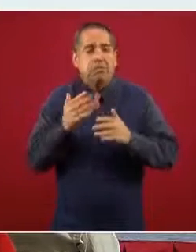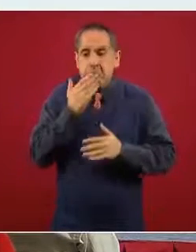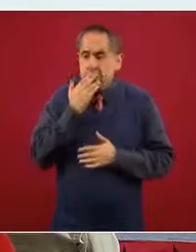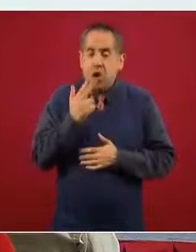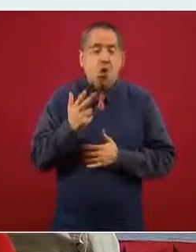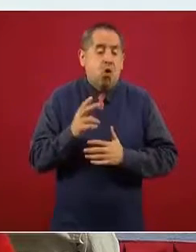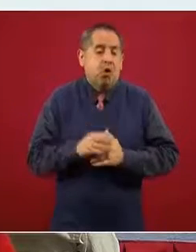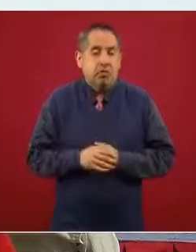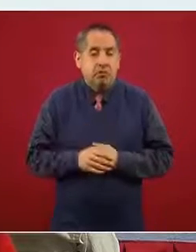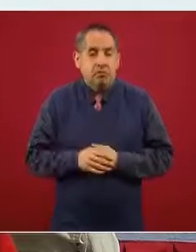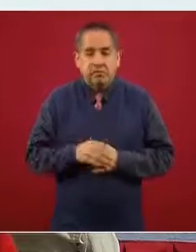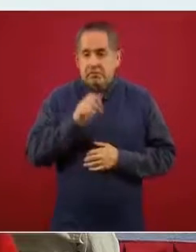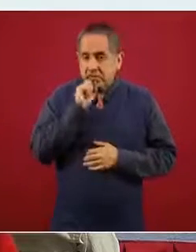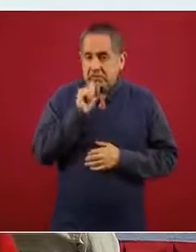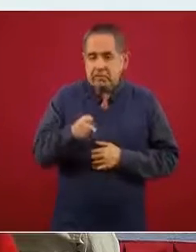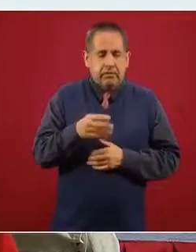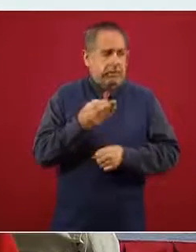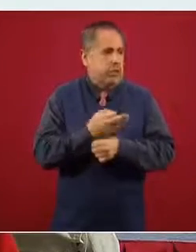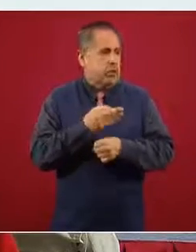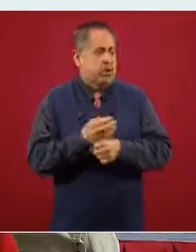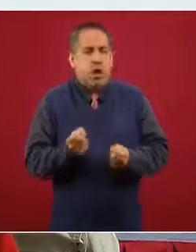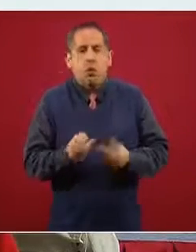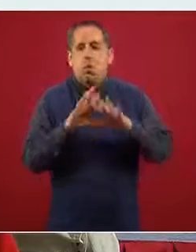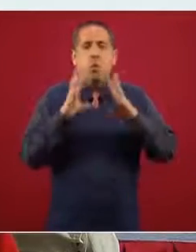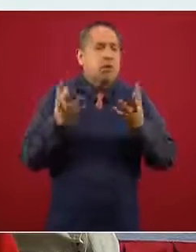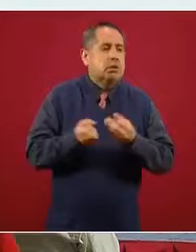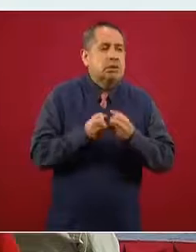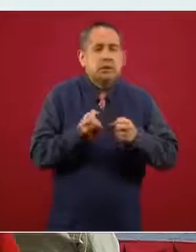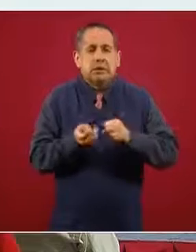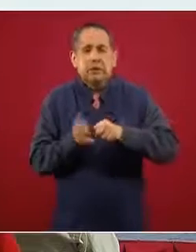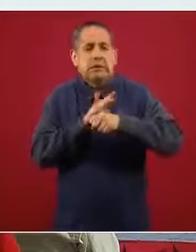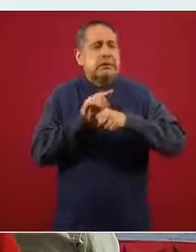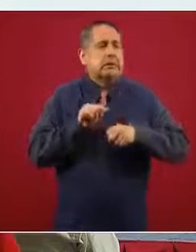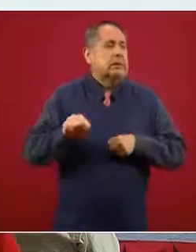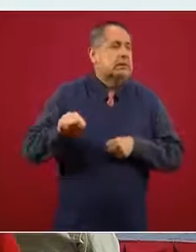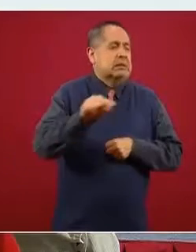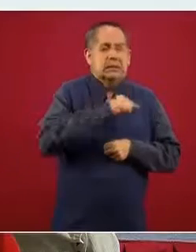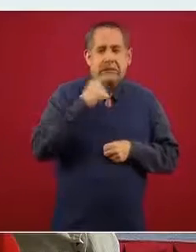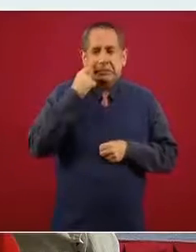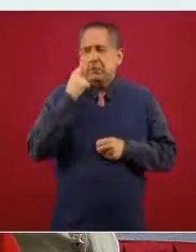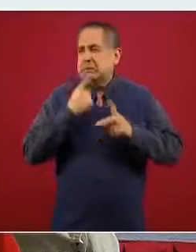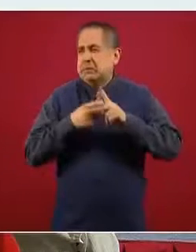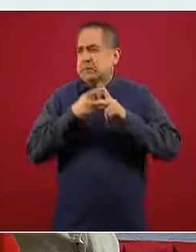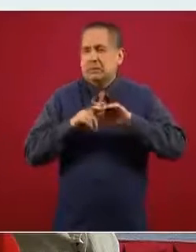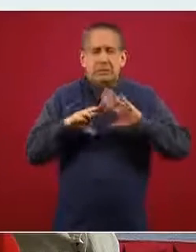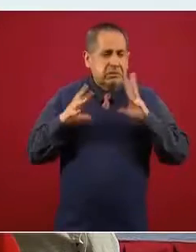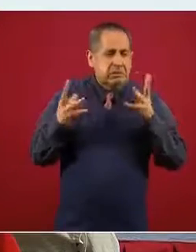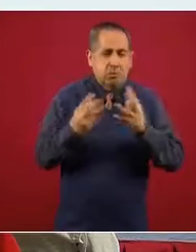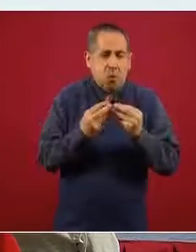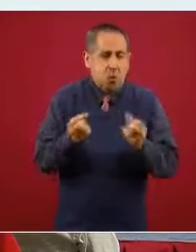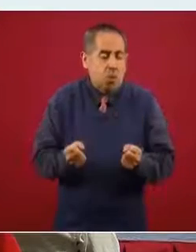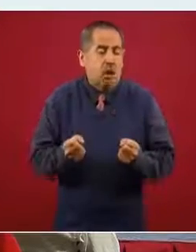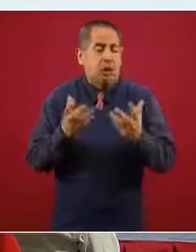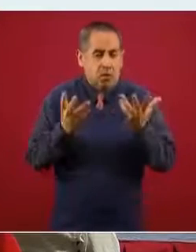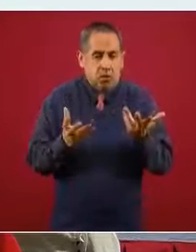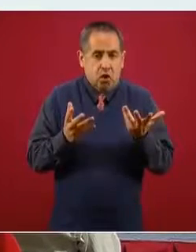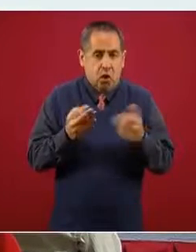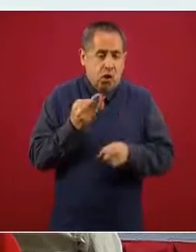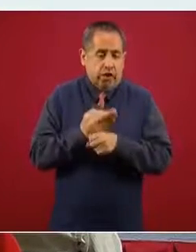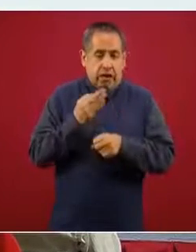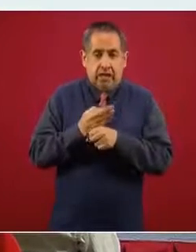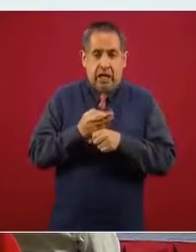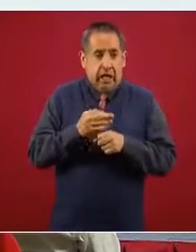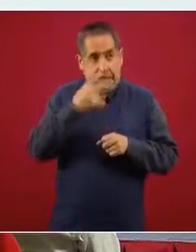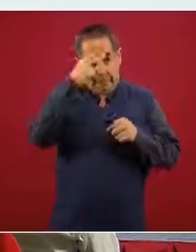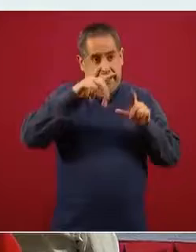presentamos hoy los activos estimados, es decir, la cantidad de casos que estamos estimando forman parte de la epidemia